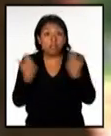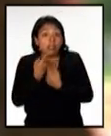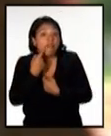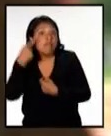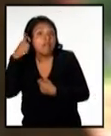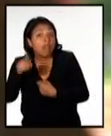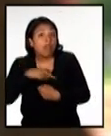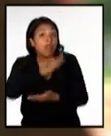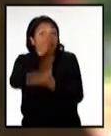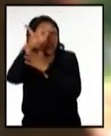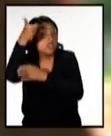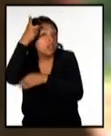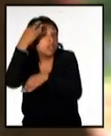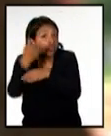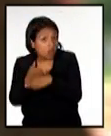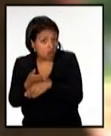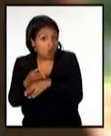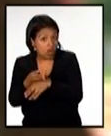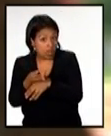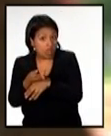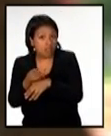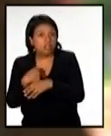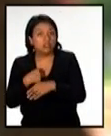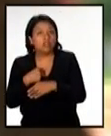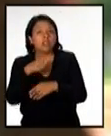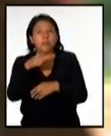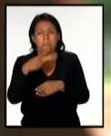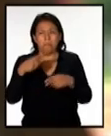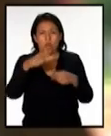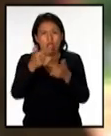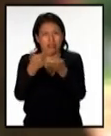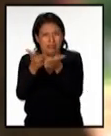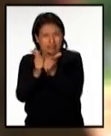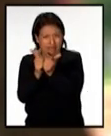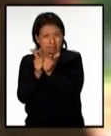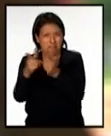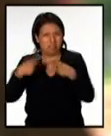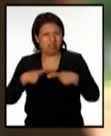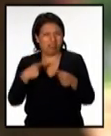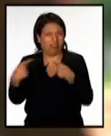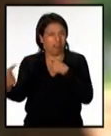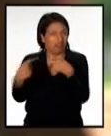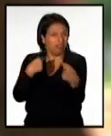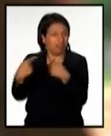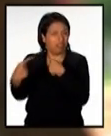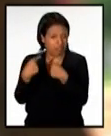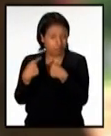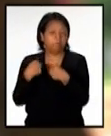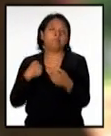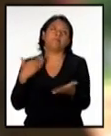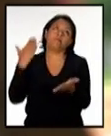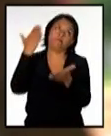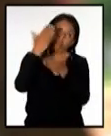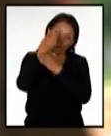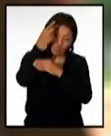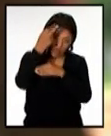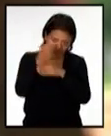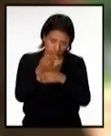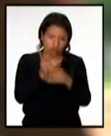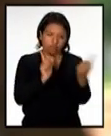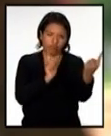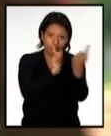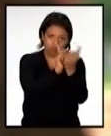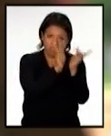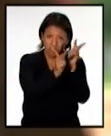directora y me mandó a todos los salones como burla, y ya de allí fuimos con la directora